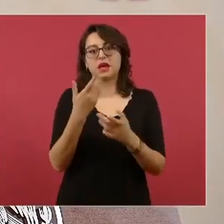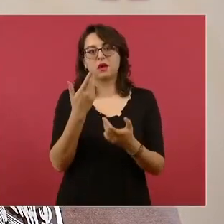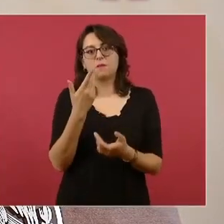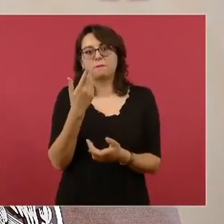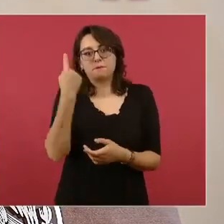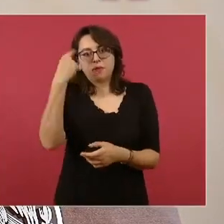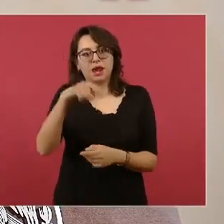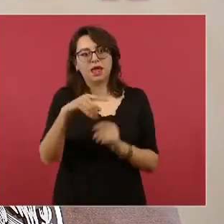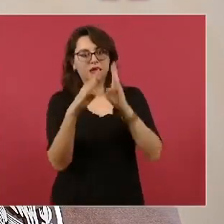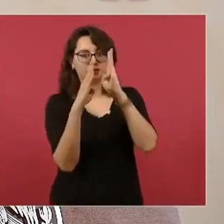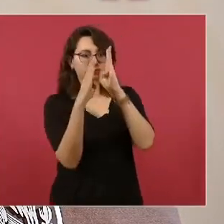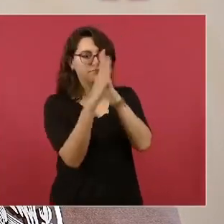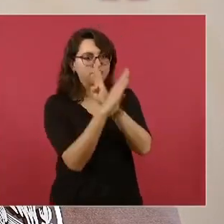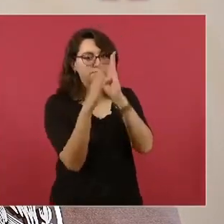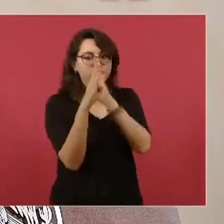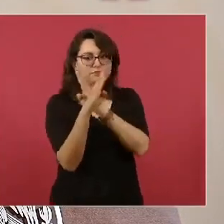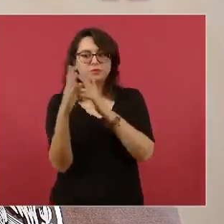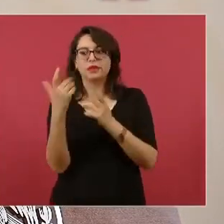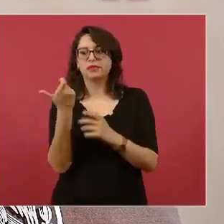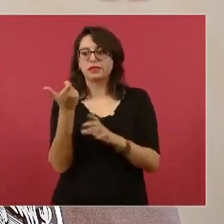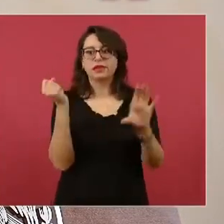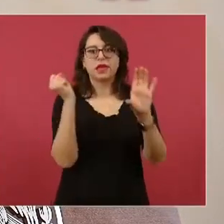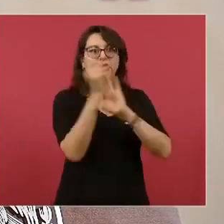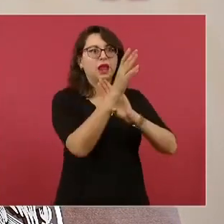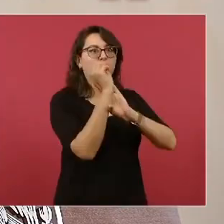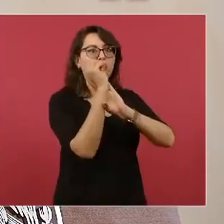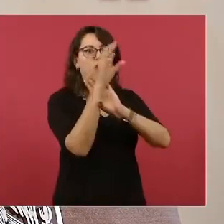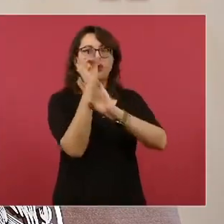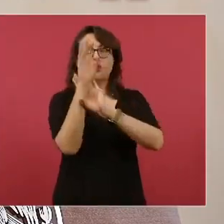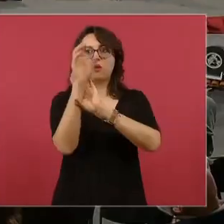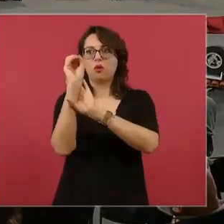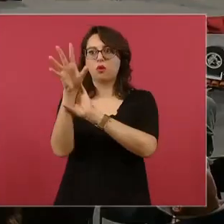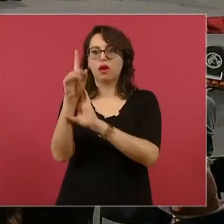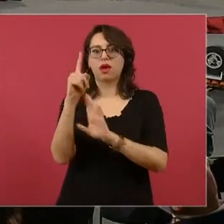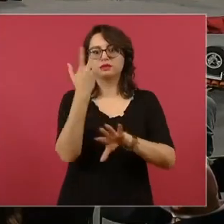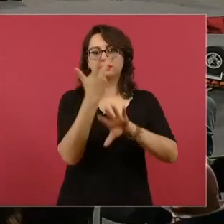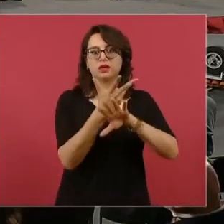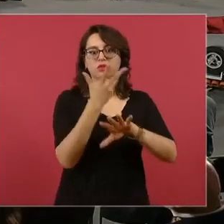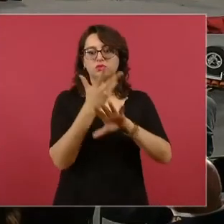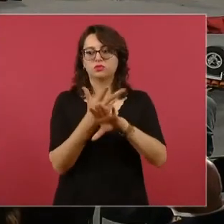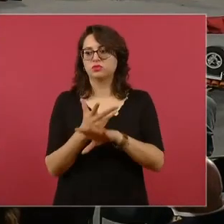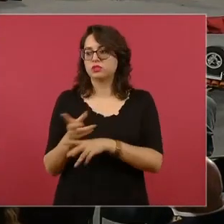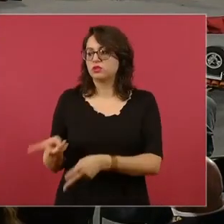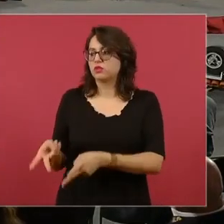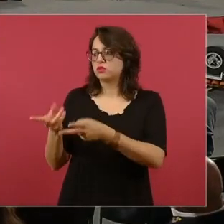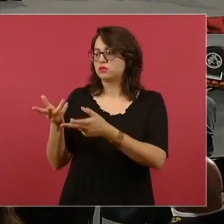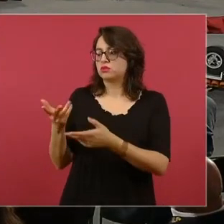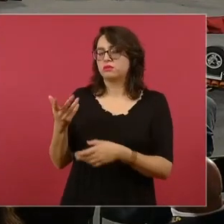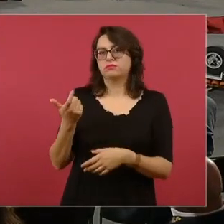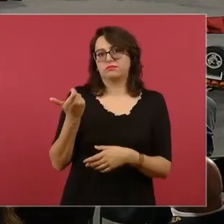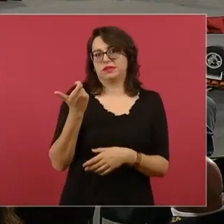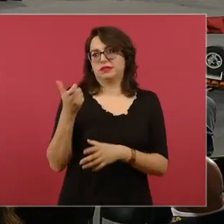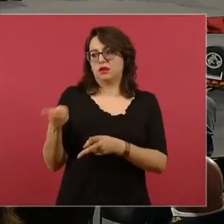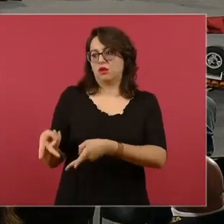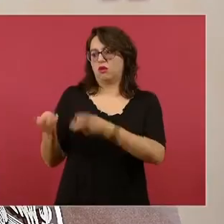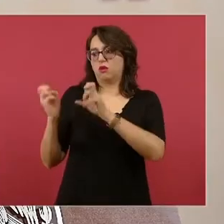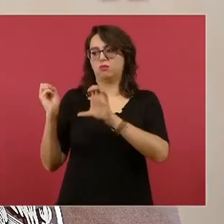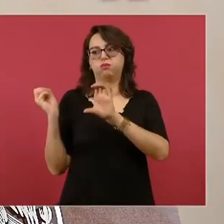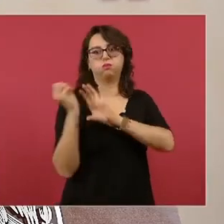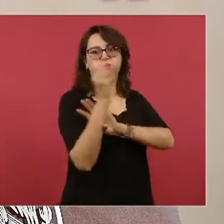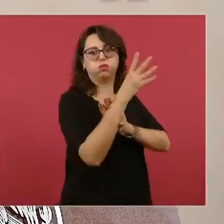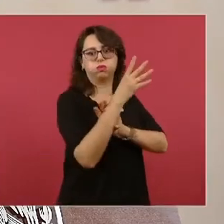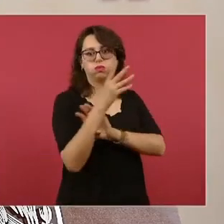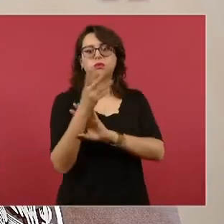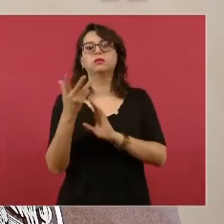Luna, para enviar recursos a Estados Unidos, resultante de hechos de corrupción mediante